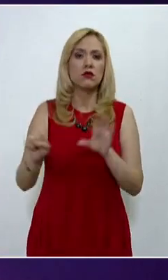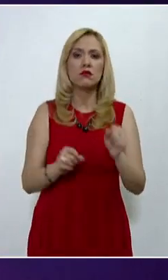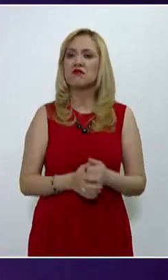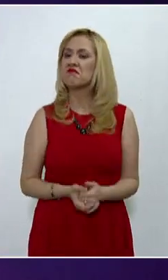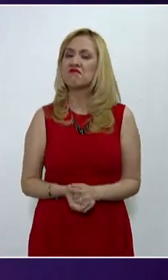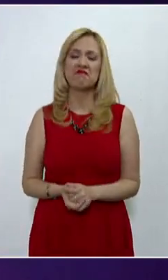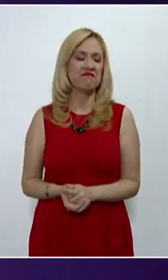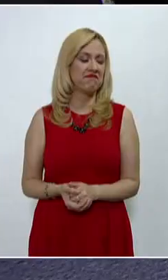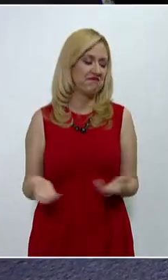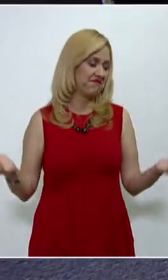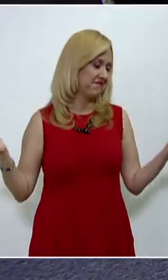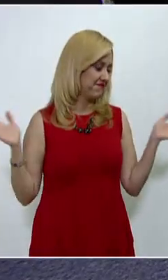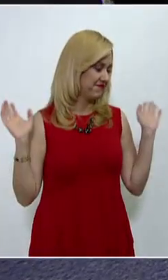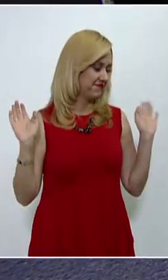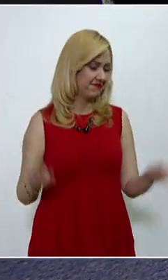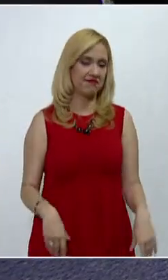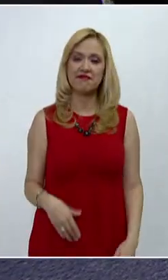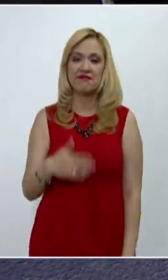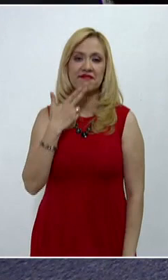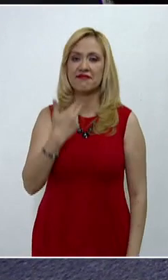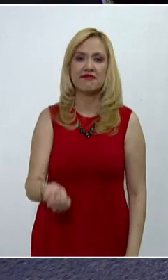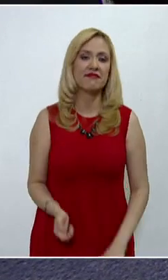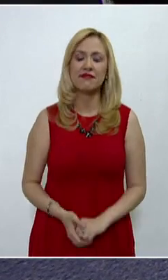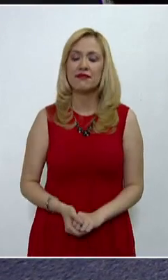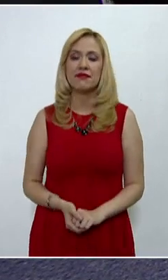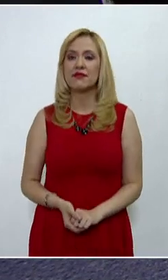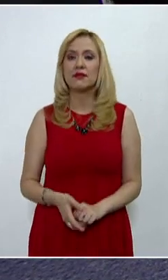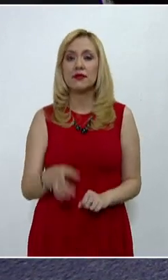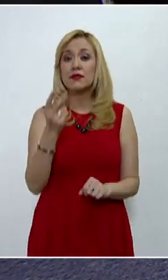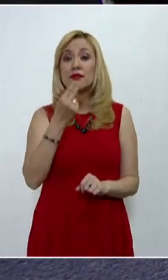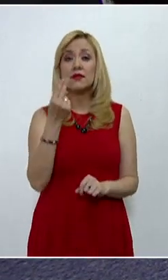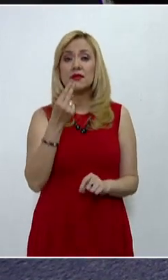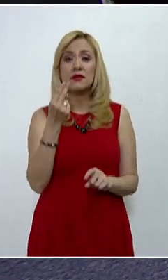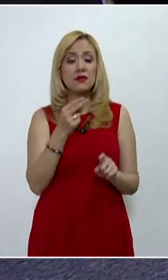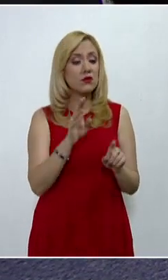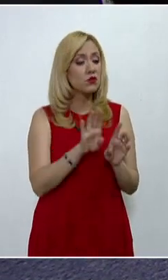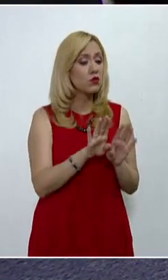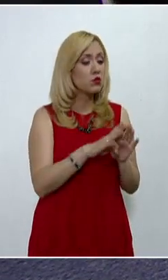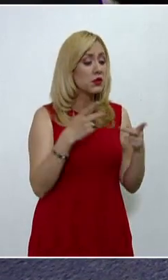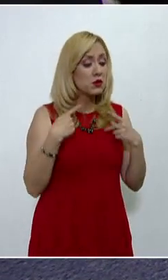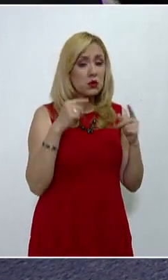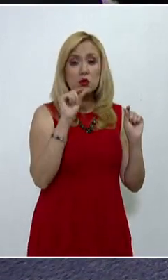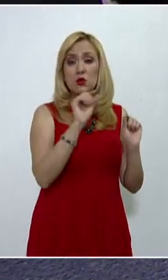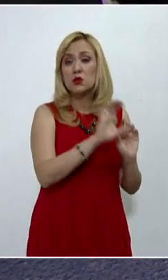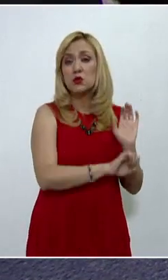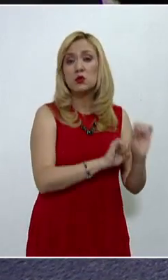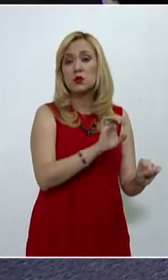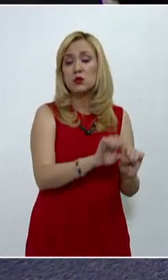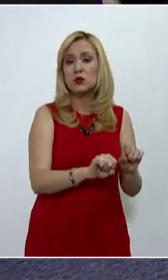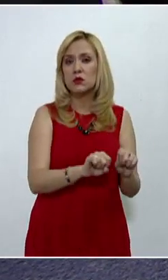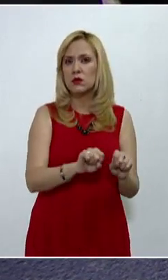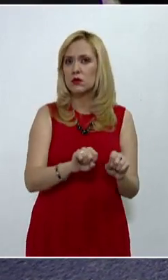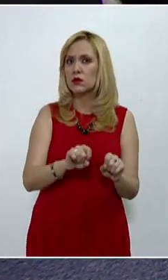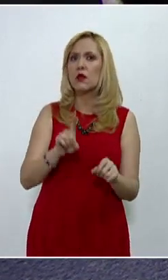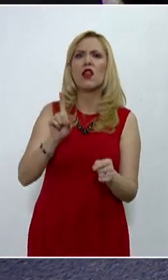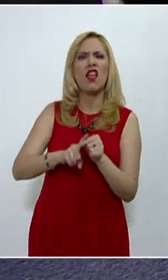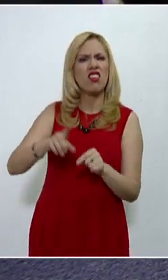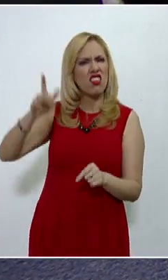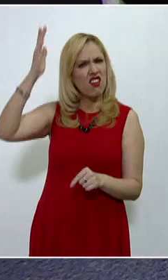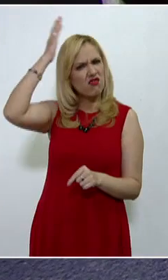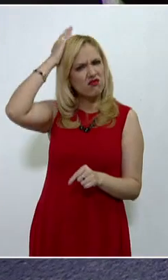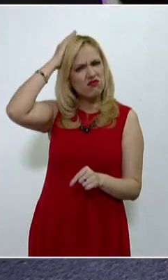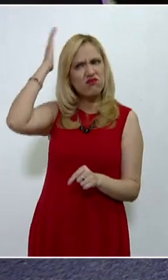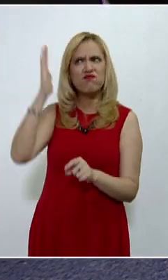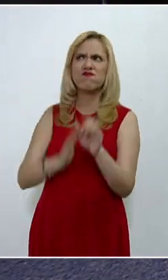es que no funciona, porque solamente se trata de tener, digamos, a un pequeño porcentaje de esa compra de 10,000 armas, pero la oferta va a